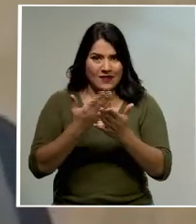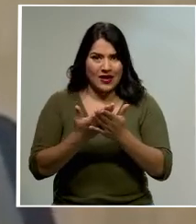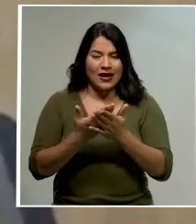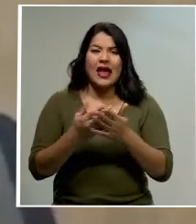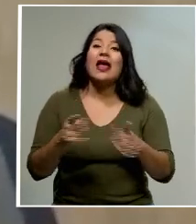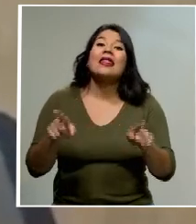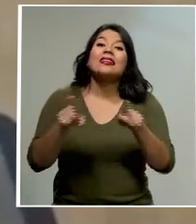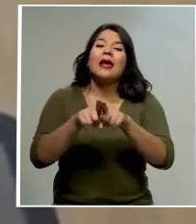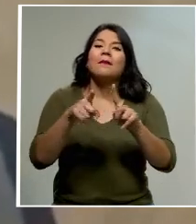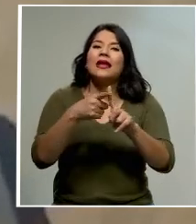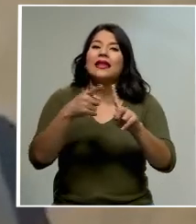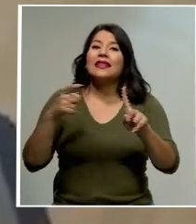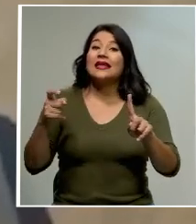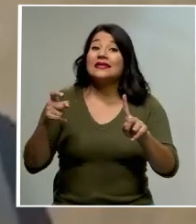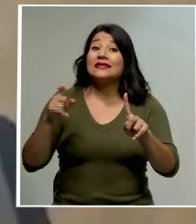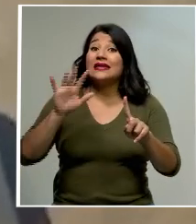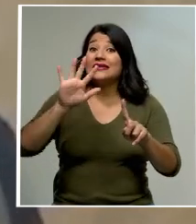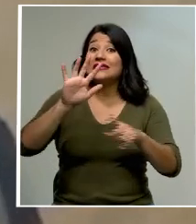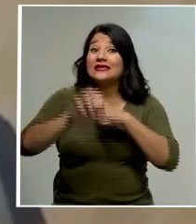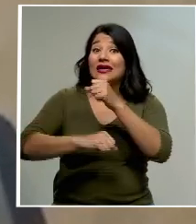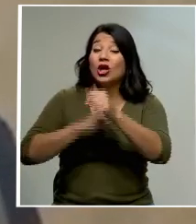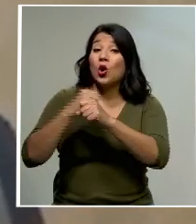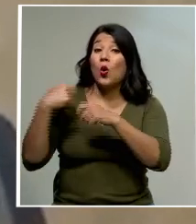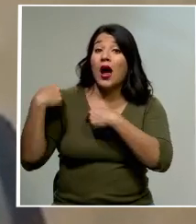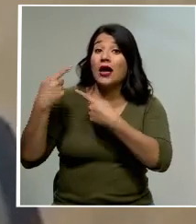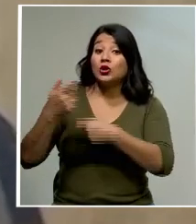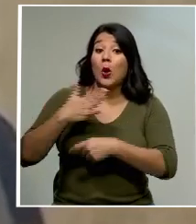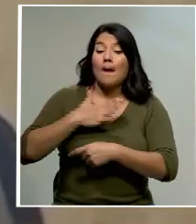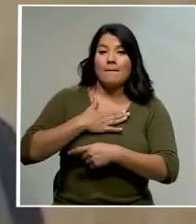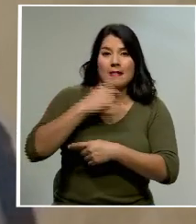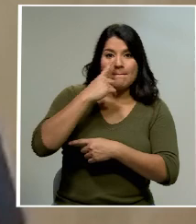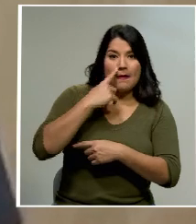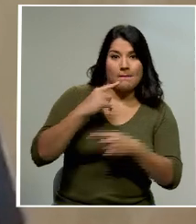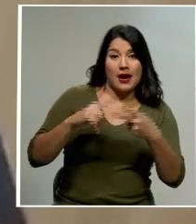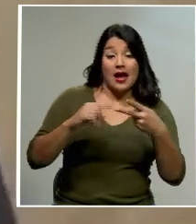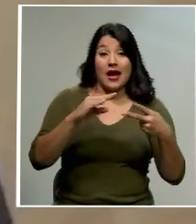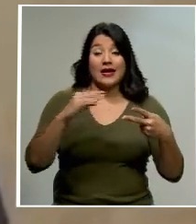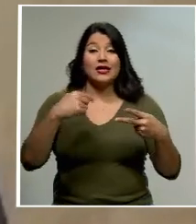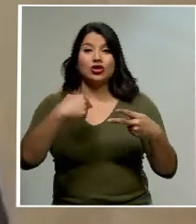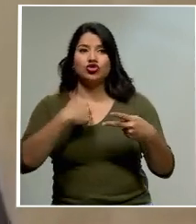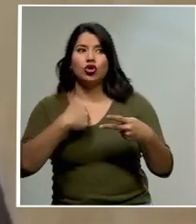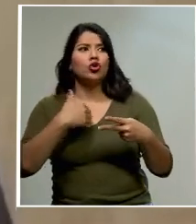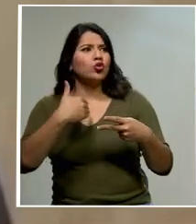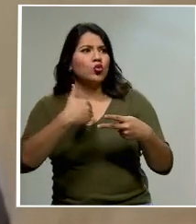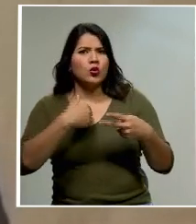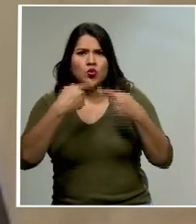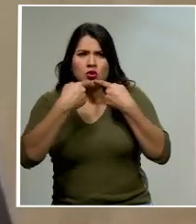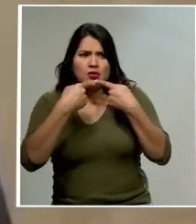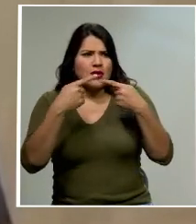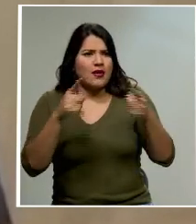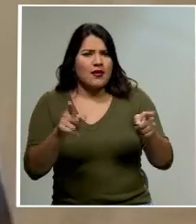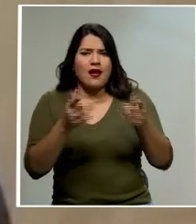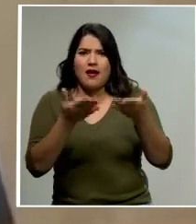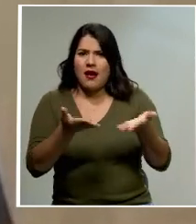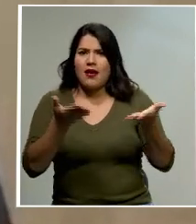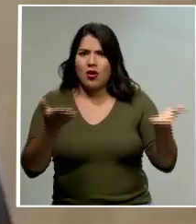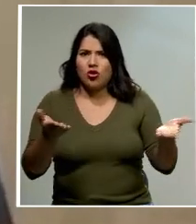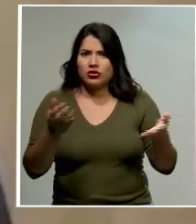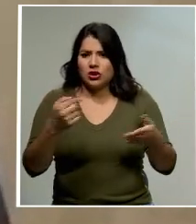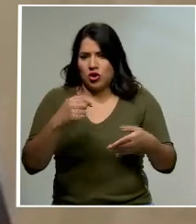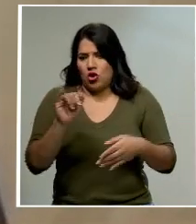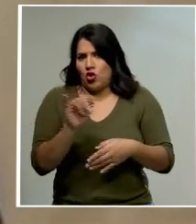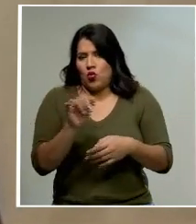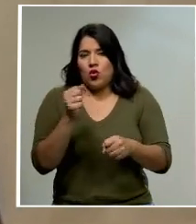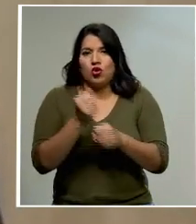también 5 años, mi papá, y desde hace 3 años yo, hemos tenido que declarar nuestros bienes, como corresponde como funcionarios en el